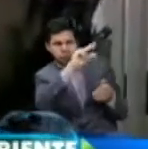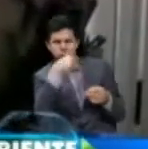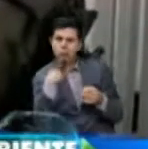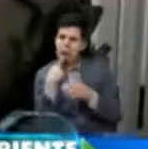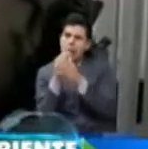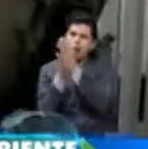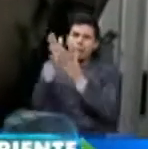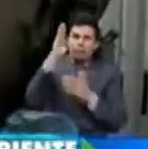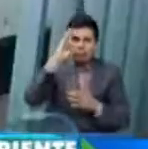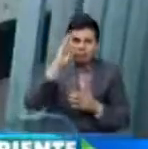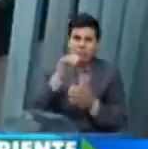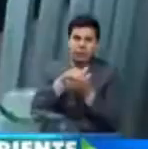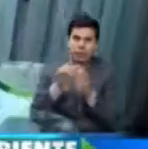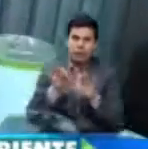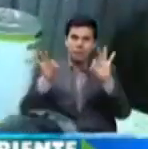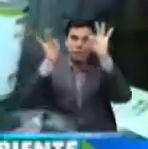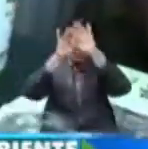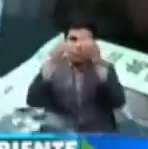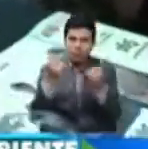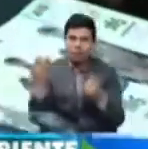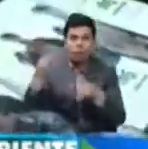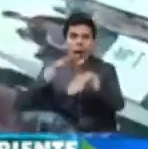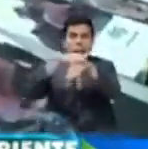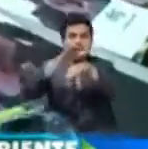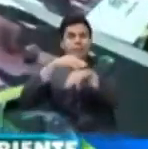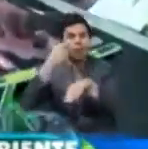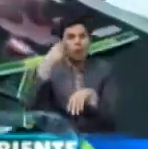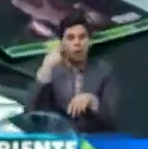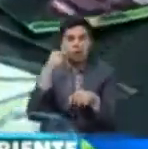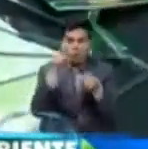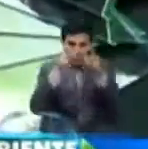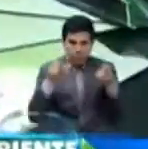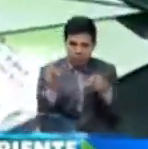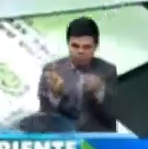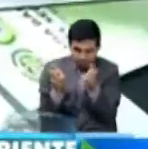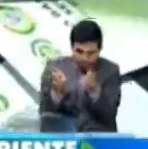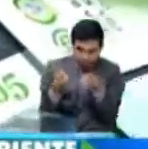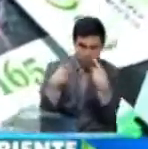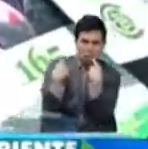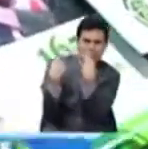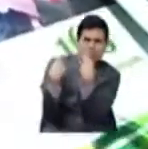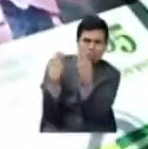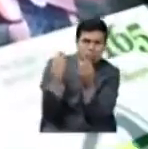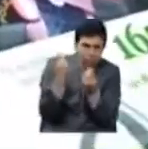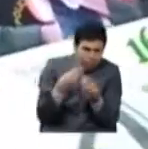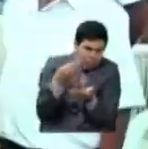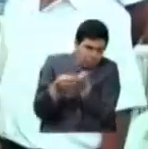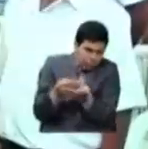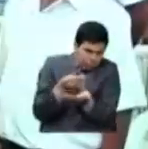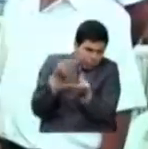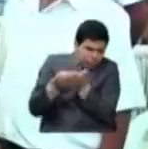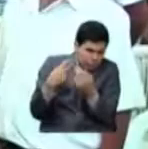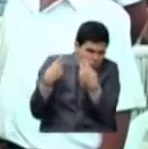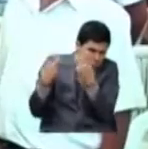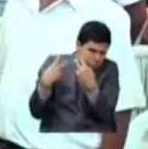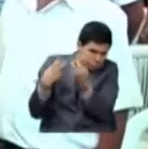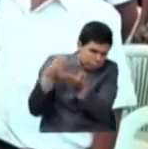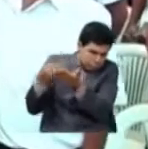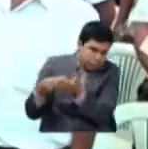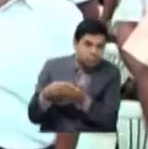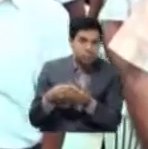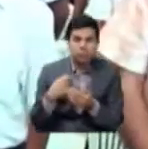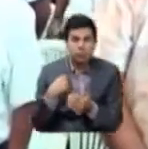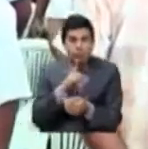suba a su bus. Es una campaña que se ha hecho en todo el país y que lo que busca es precisamente que los conductores pierdan el temor